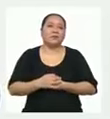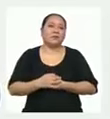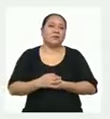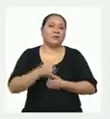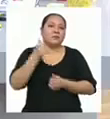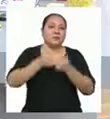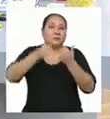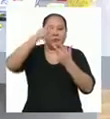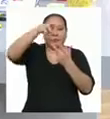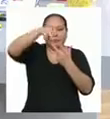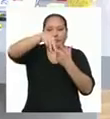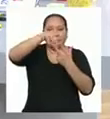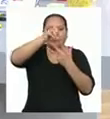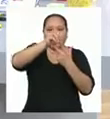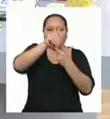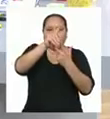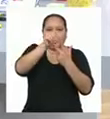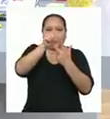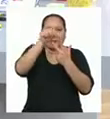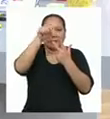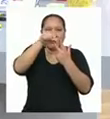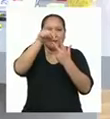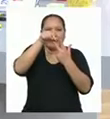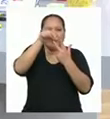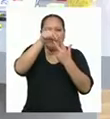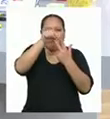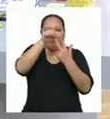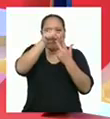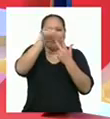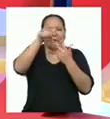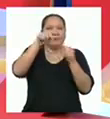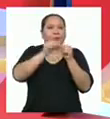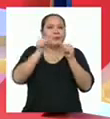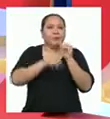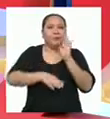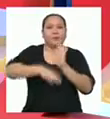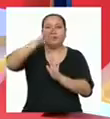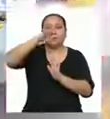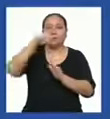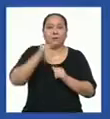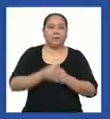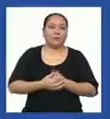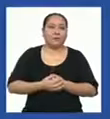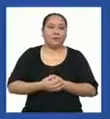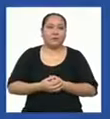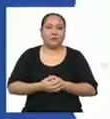¿Cuál es la moda? Tiene que ser el valor con mayor frecuencia absoluta.